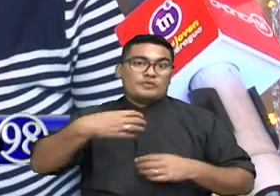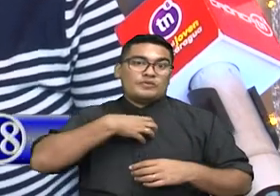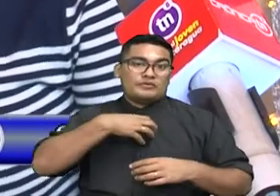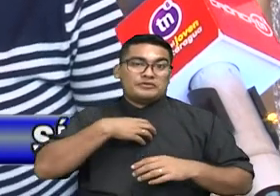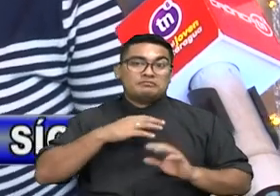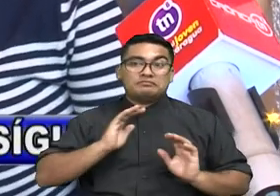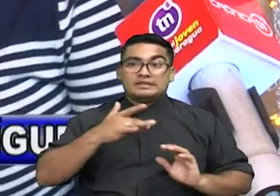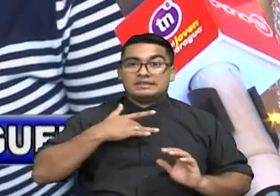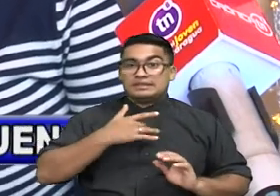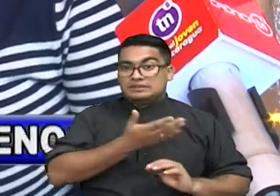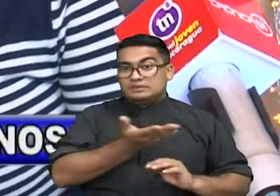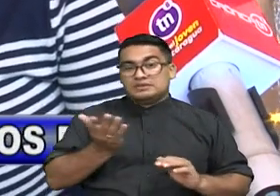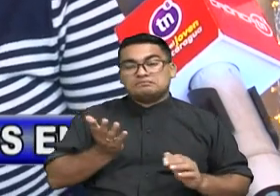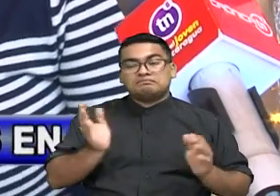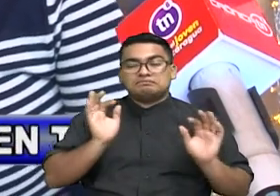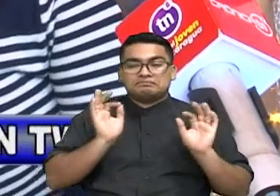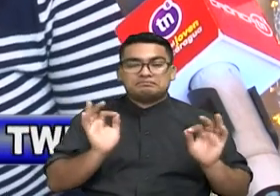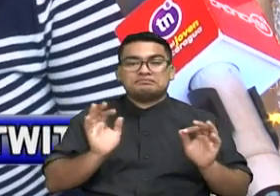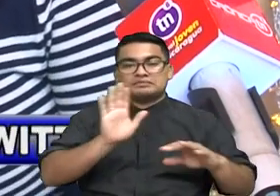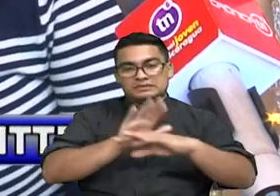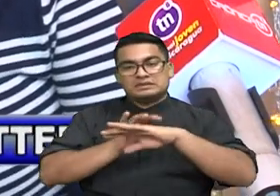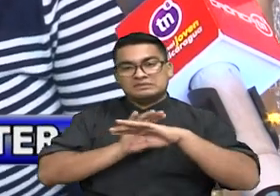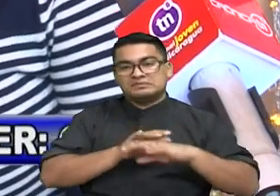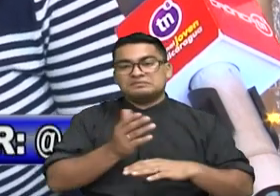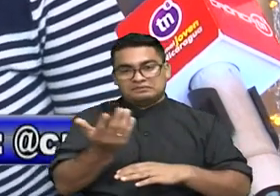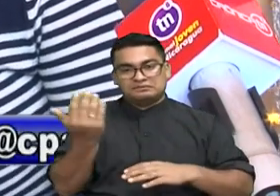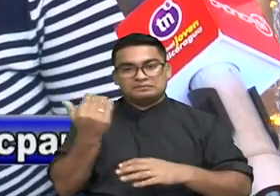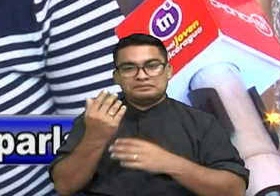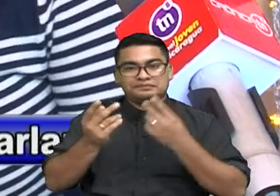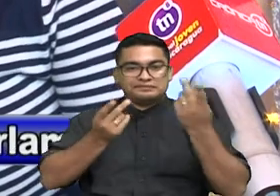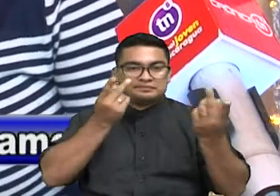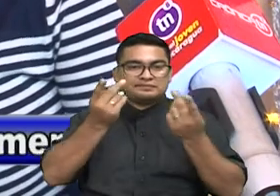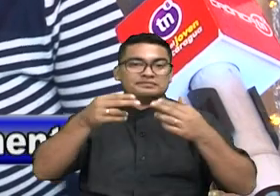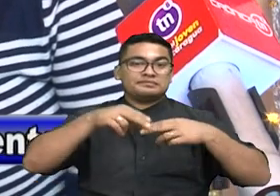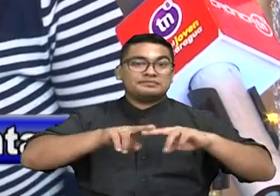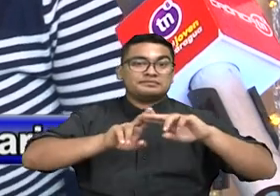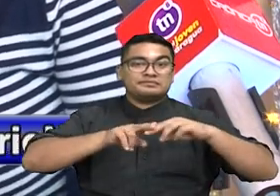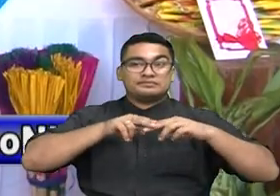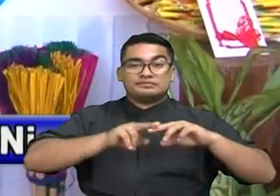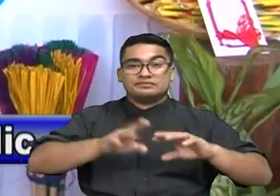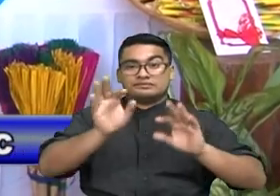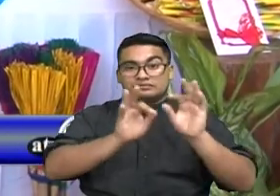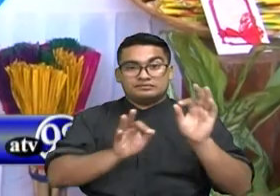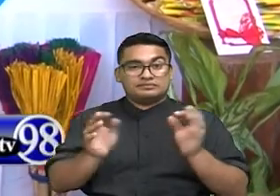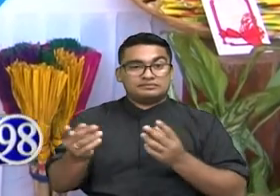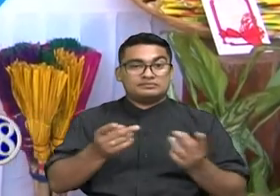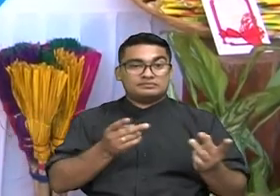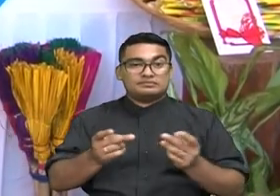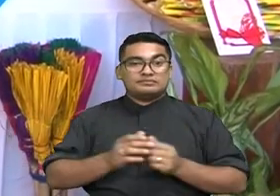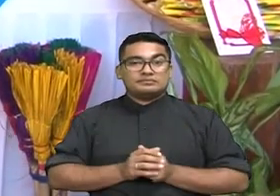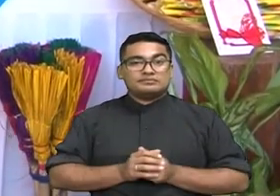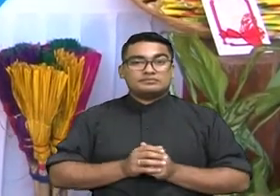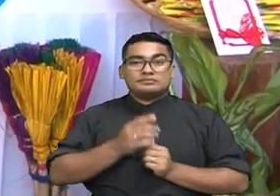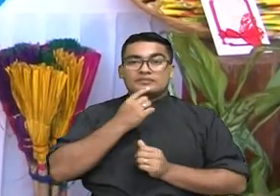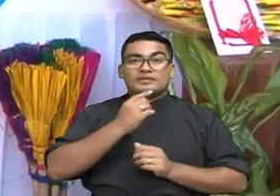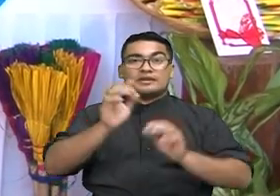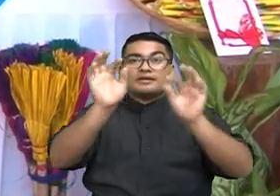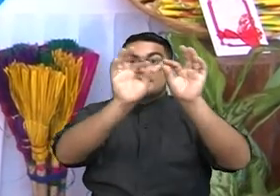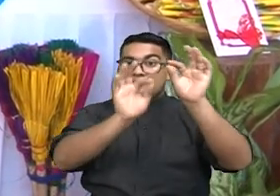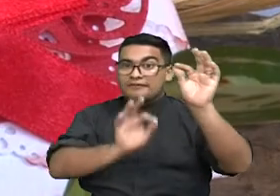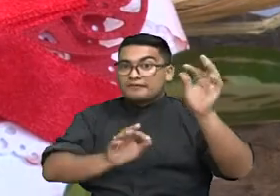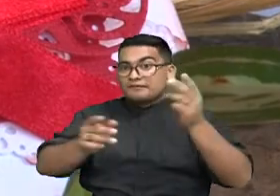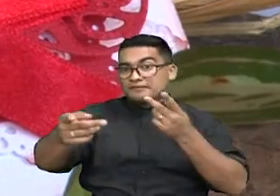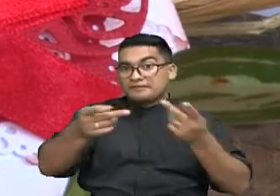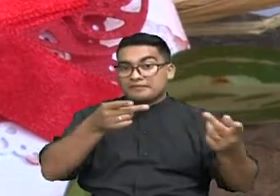que como les reiteraba, los invito a que nos visiten aquí en el Parque de Feria. En la Feria de la Gritería